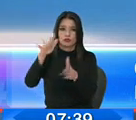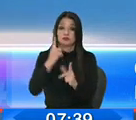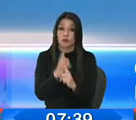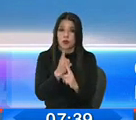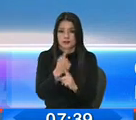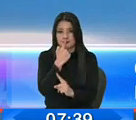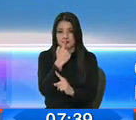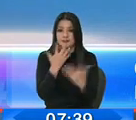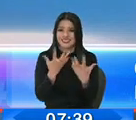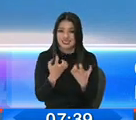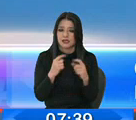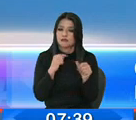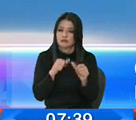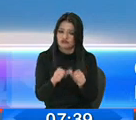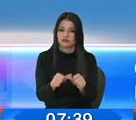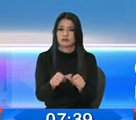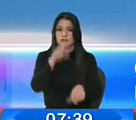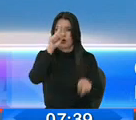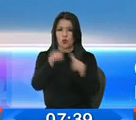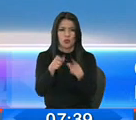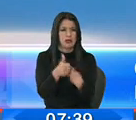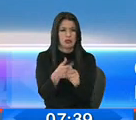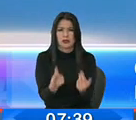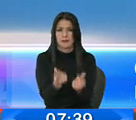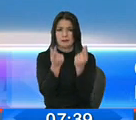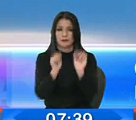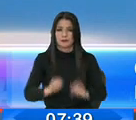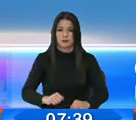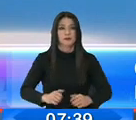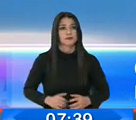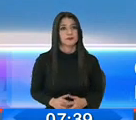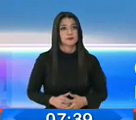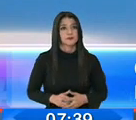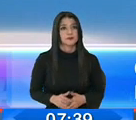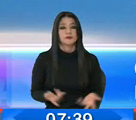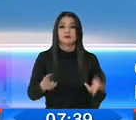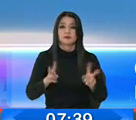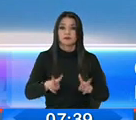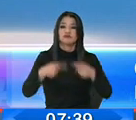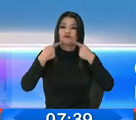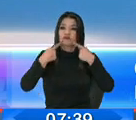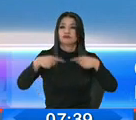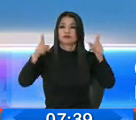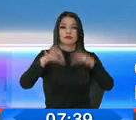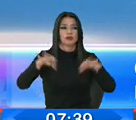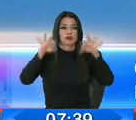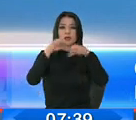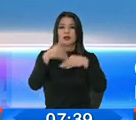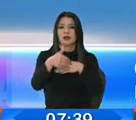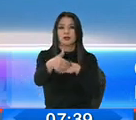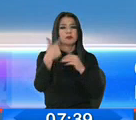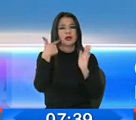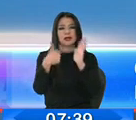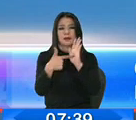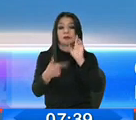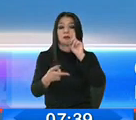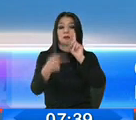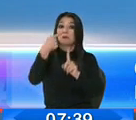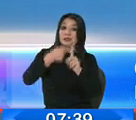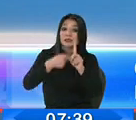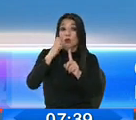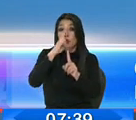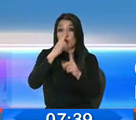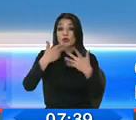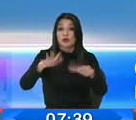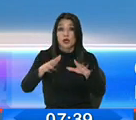interés en que esto se logre en el más corto plazo posible y poder hacer anuncios importantes de aquí al mes de junio, donde ya